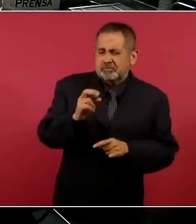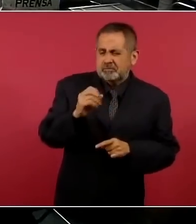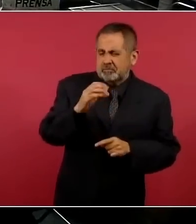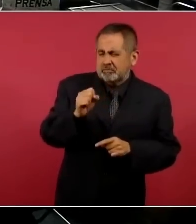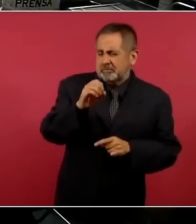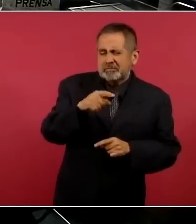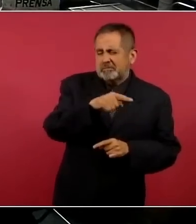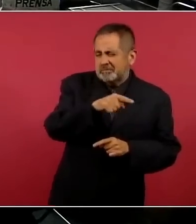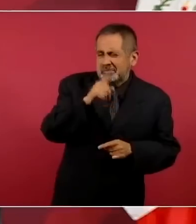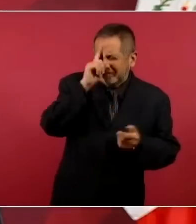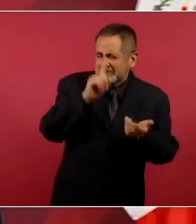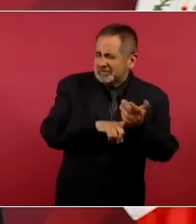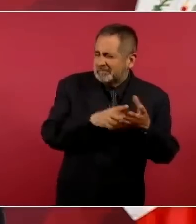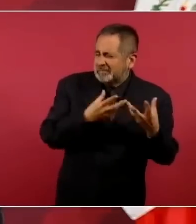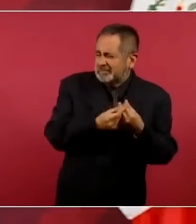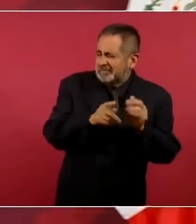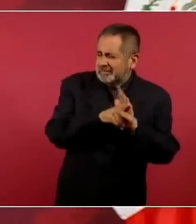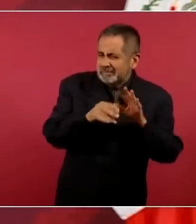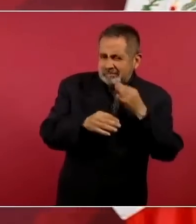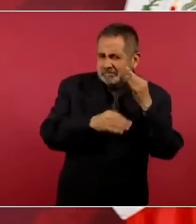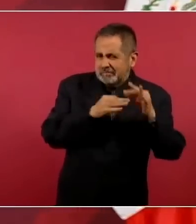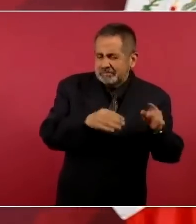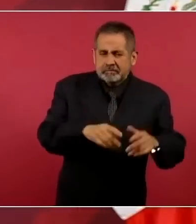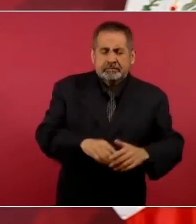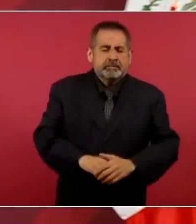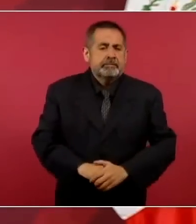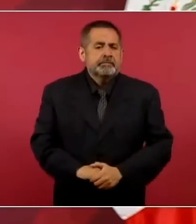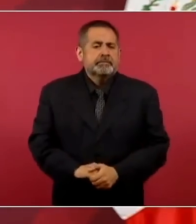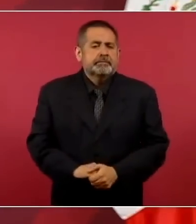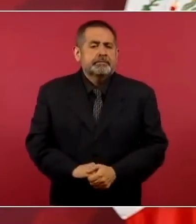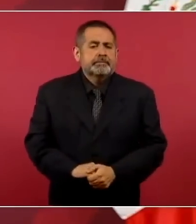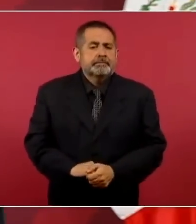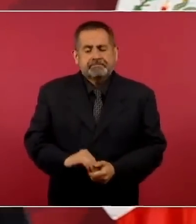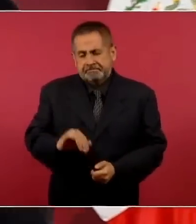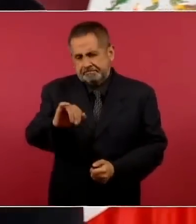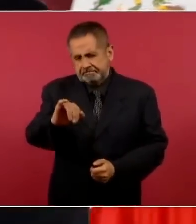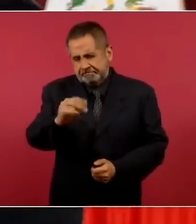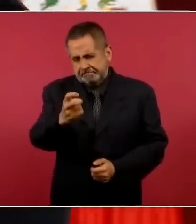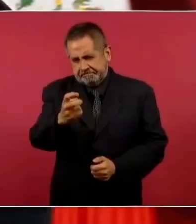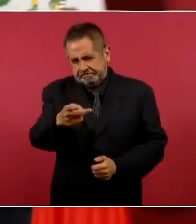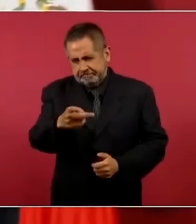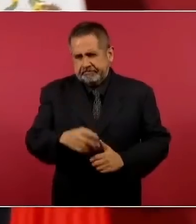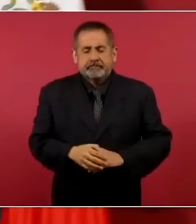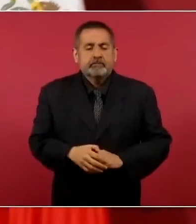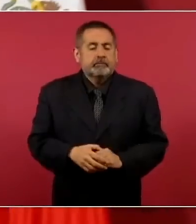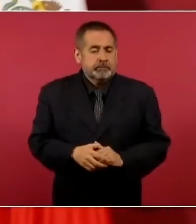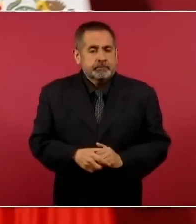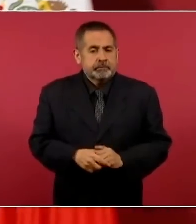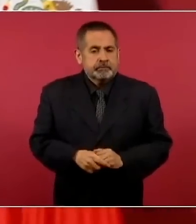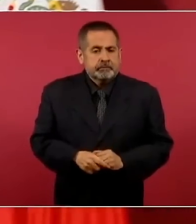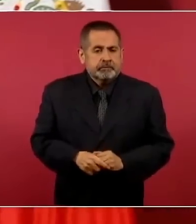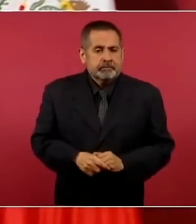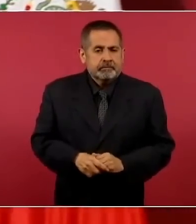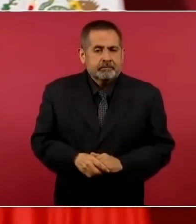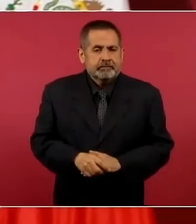Sí. Sí. Sí, sí. Y